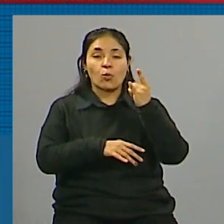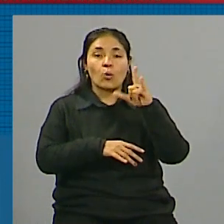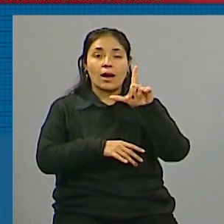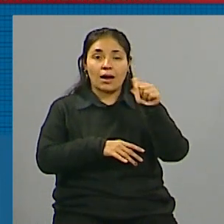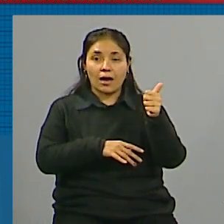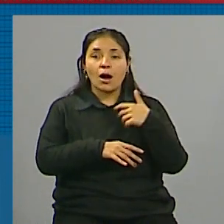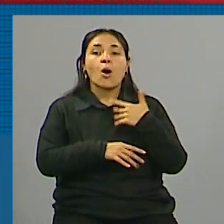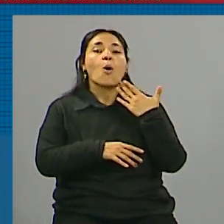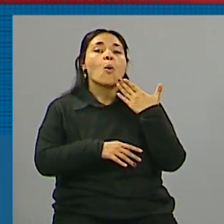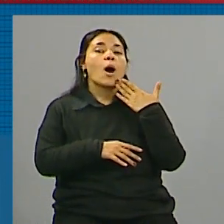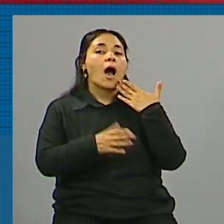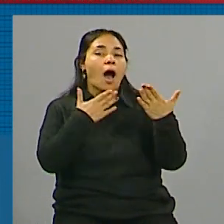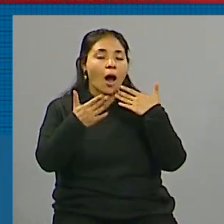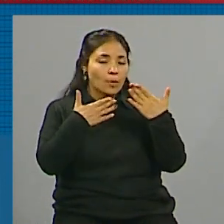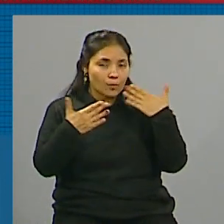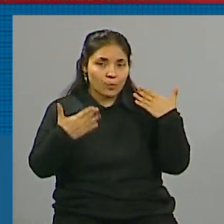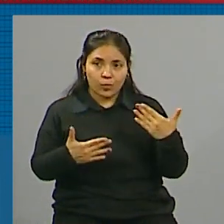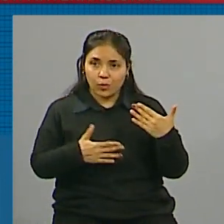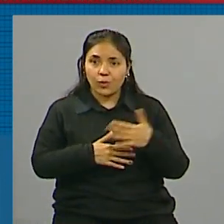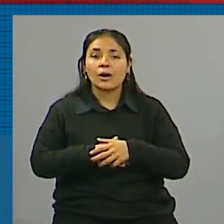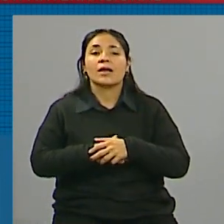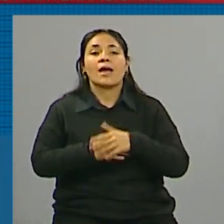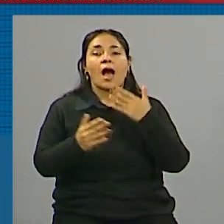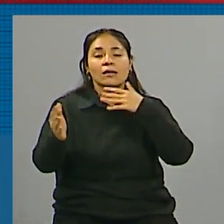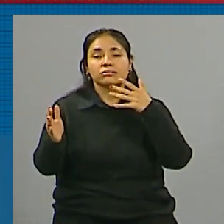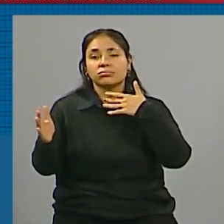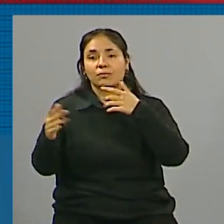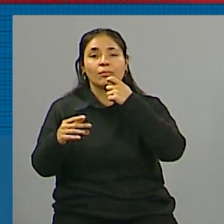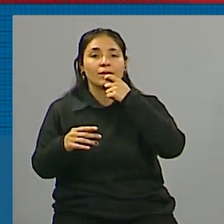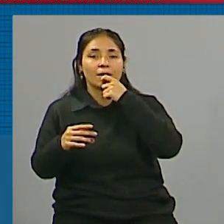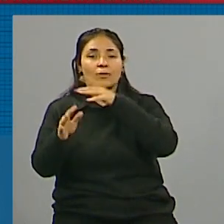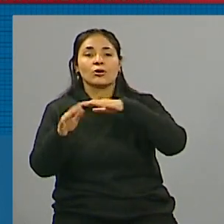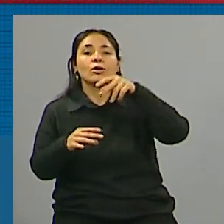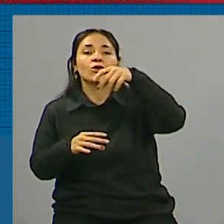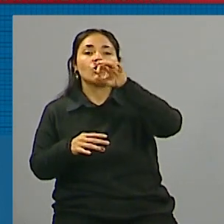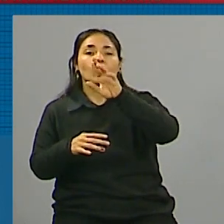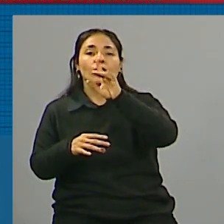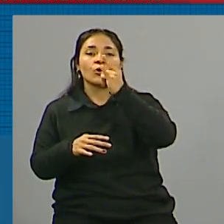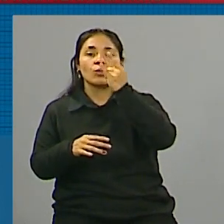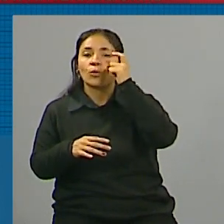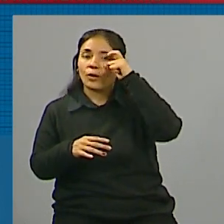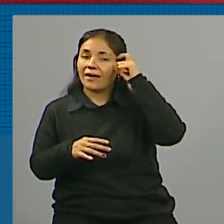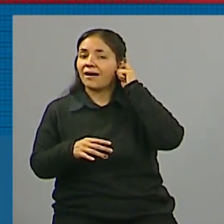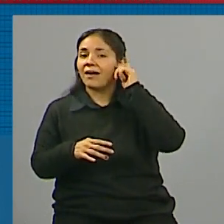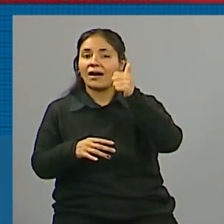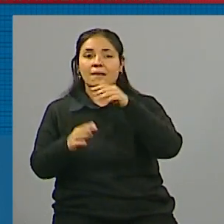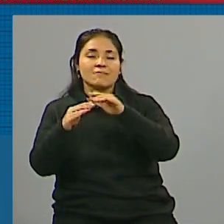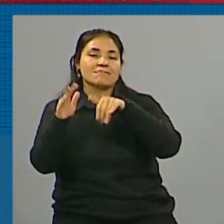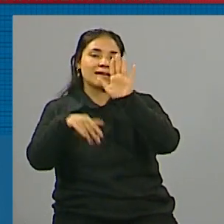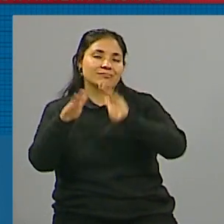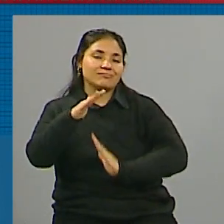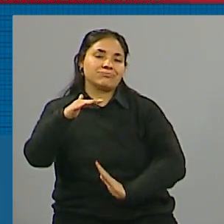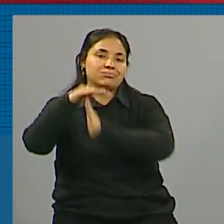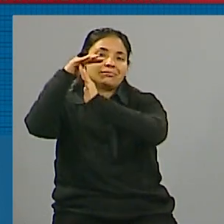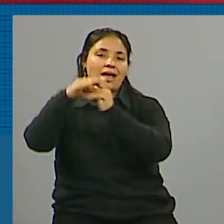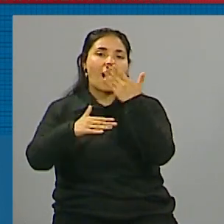vínculo y diálogo con actores en materia de mediación como lo es el Reino de Noruega, sí. A mi entender lo más destacado a nivel global en materia